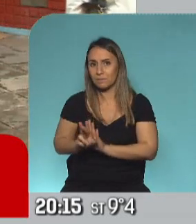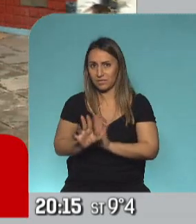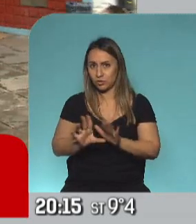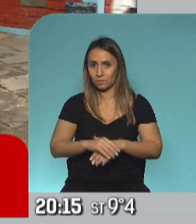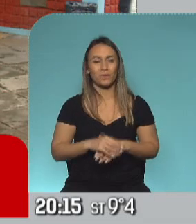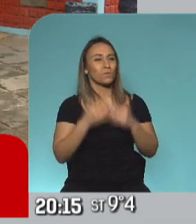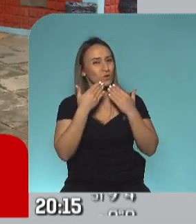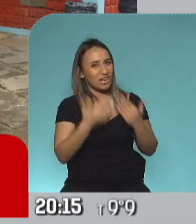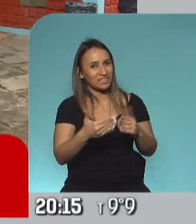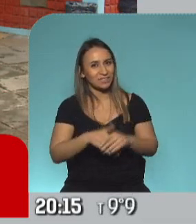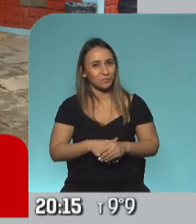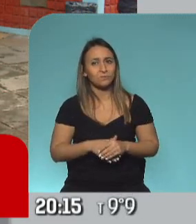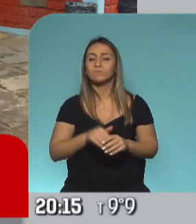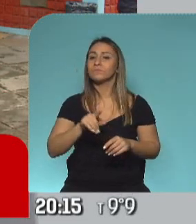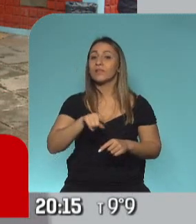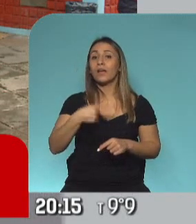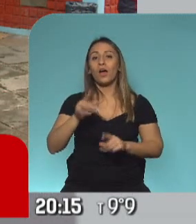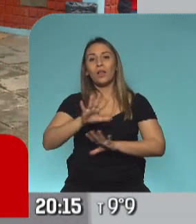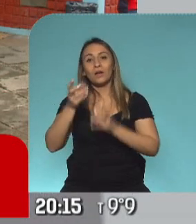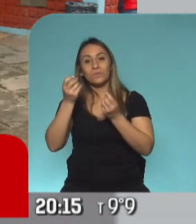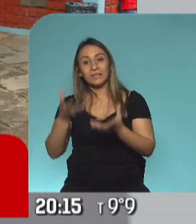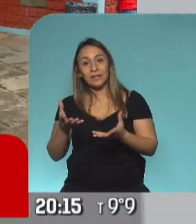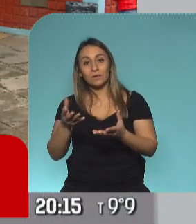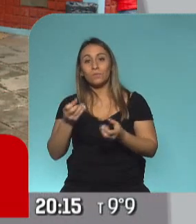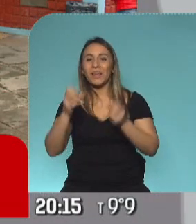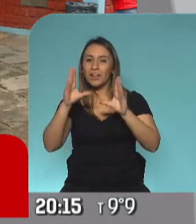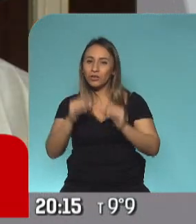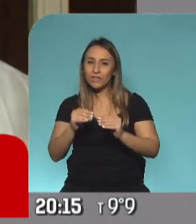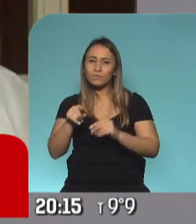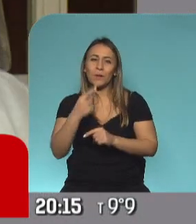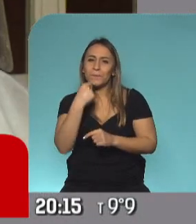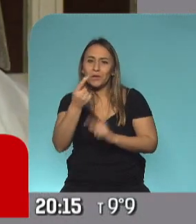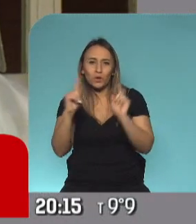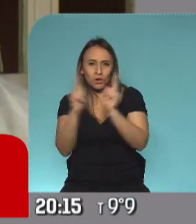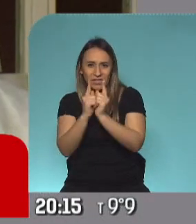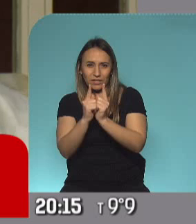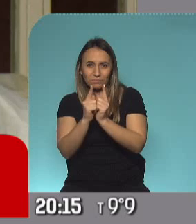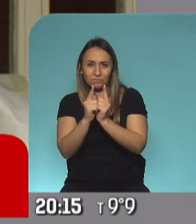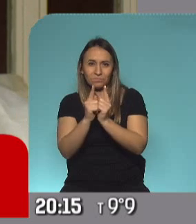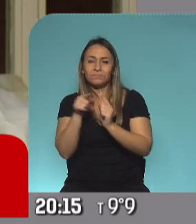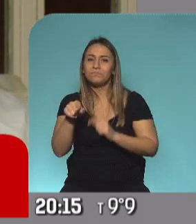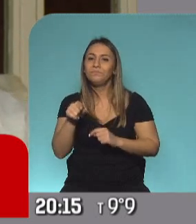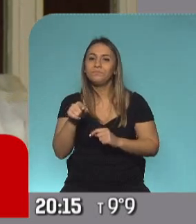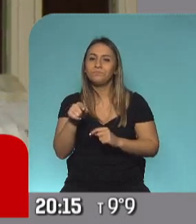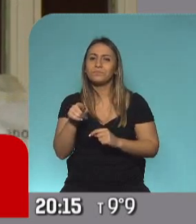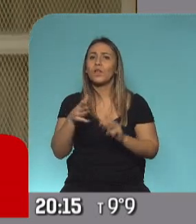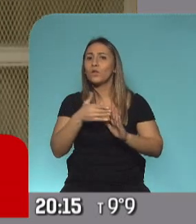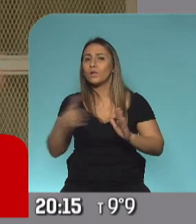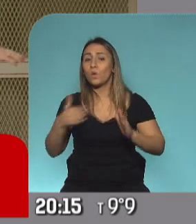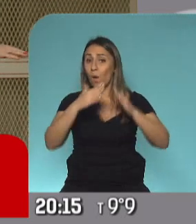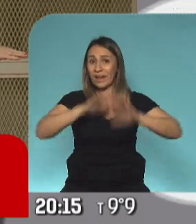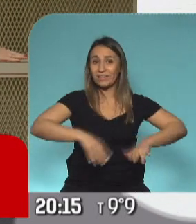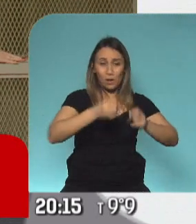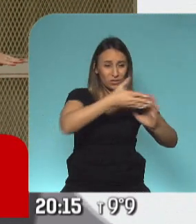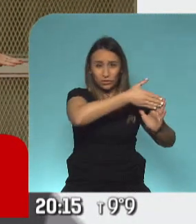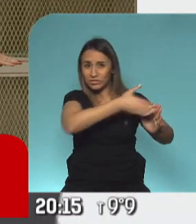gracias, chicas. Seguimos por acá. Hola, ¿cómo les va? Buenas noches. Una consulta cortita. ¿Durante toda esta